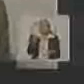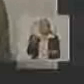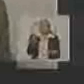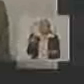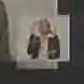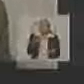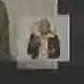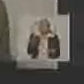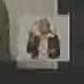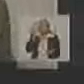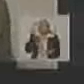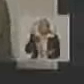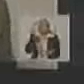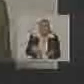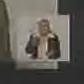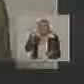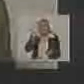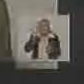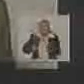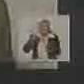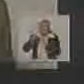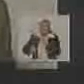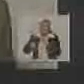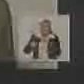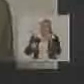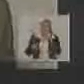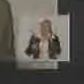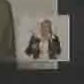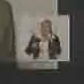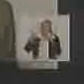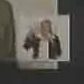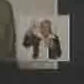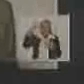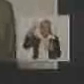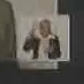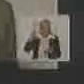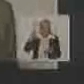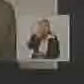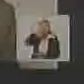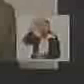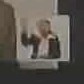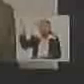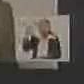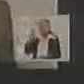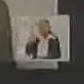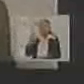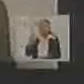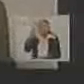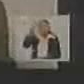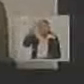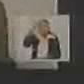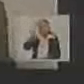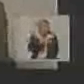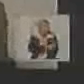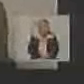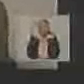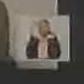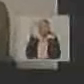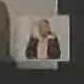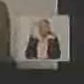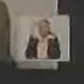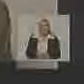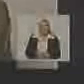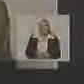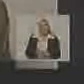a los vecinos de la delegación Benito Juárez, que desde la delegación, pero también desde la asamblea,